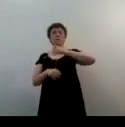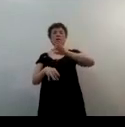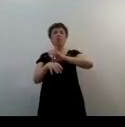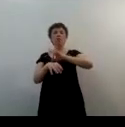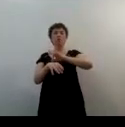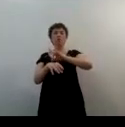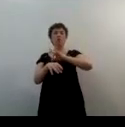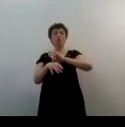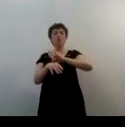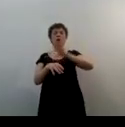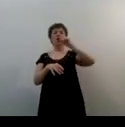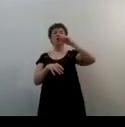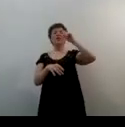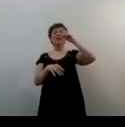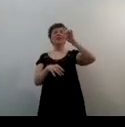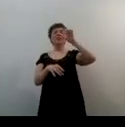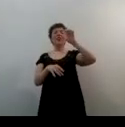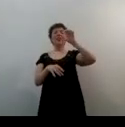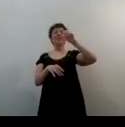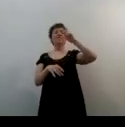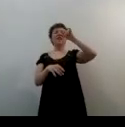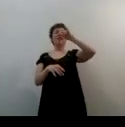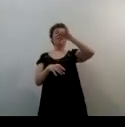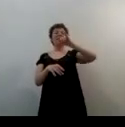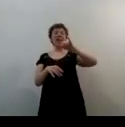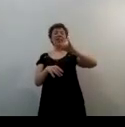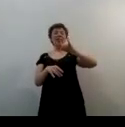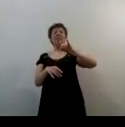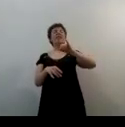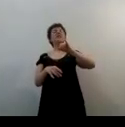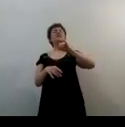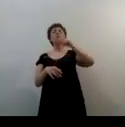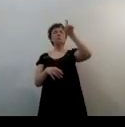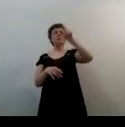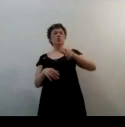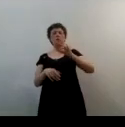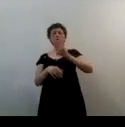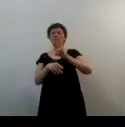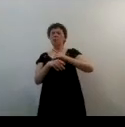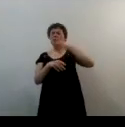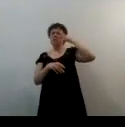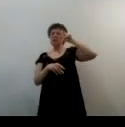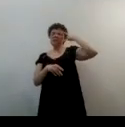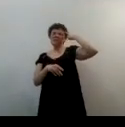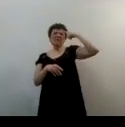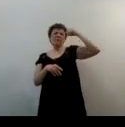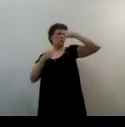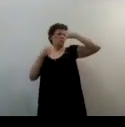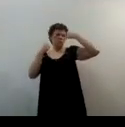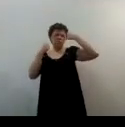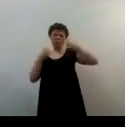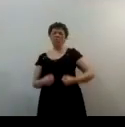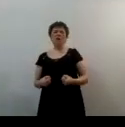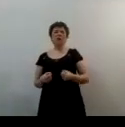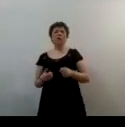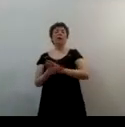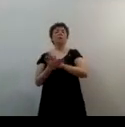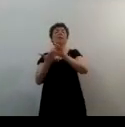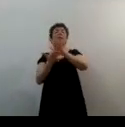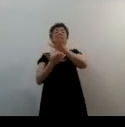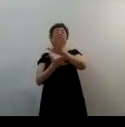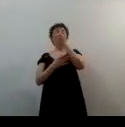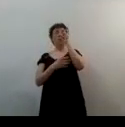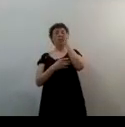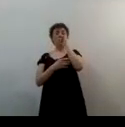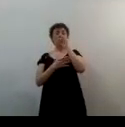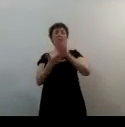y es una profesional que sabe muchísimo, que os sonará, por eso os lo decía, pero va a hablar el 5 de junio sobre todo